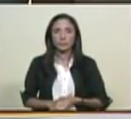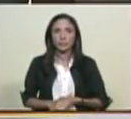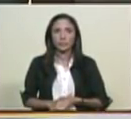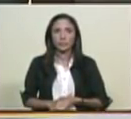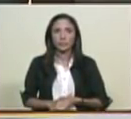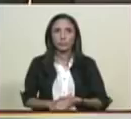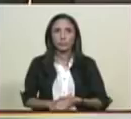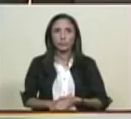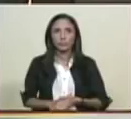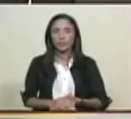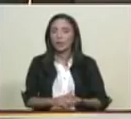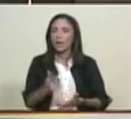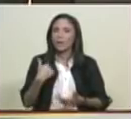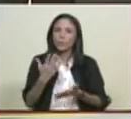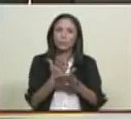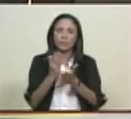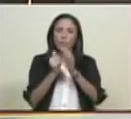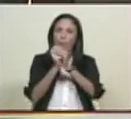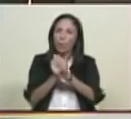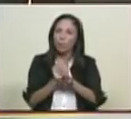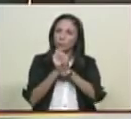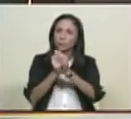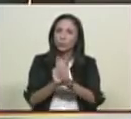Y le pido que me dé fuerza todos los días.